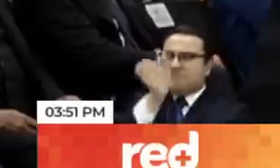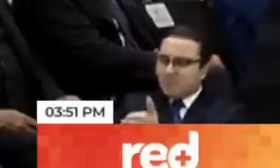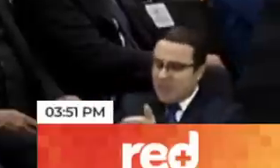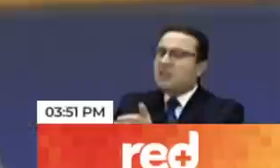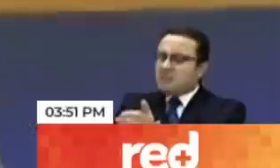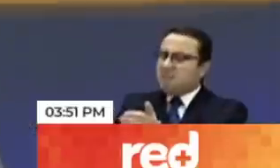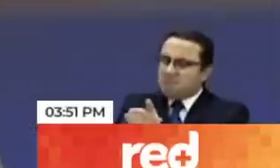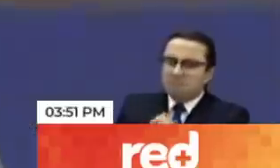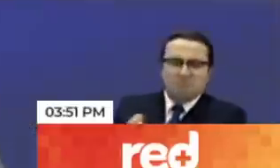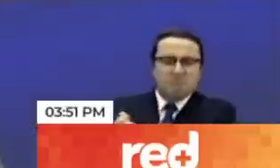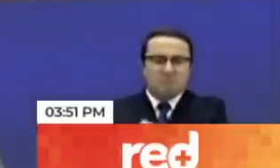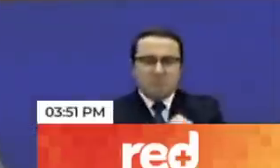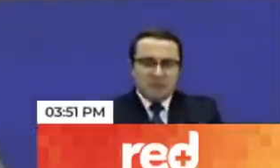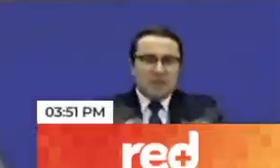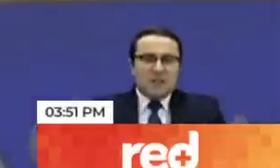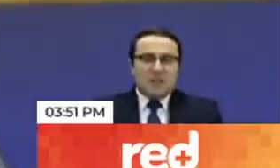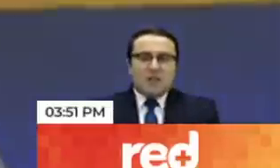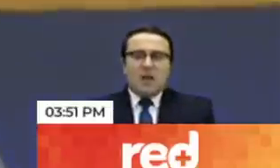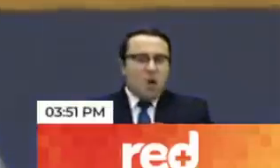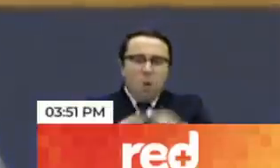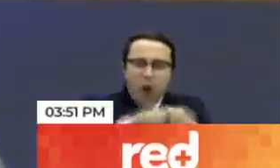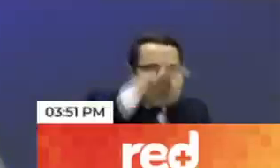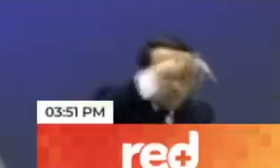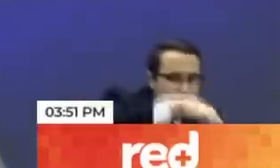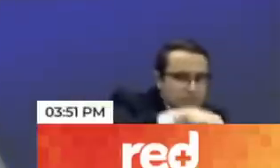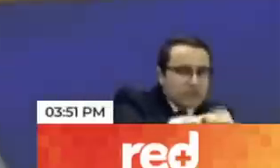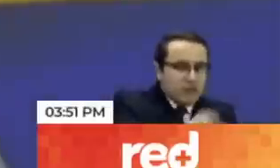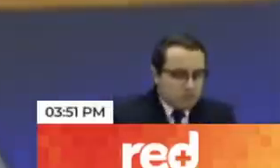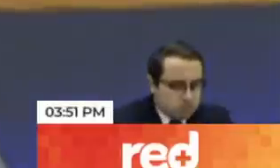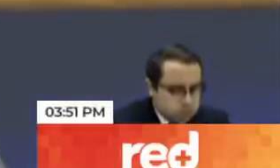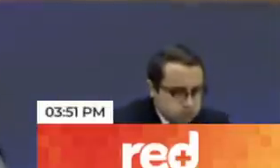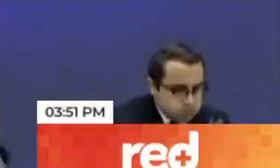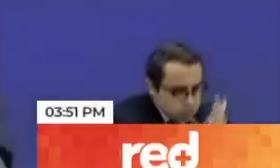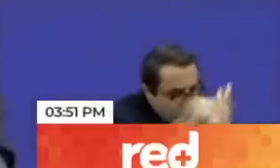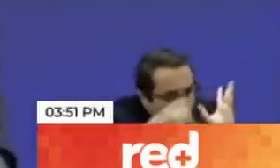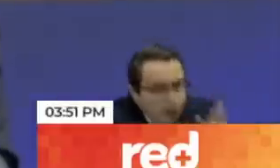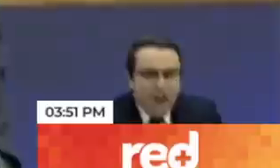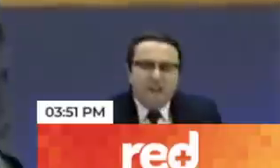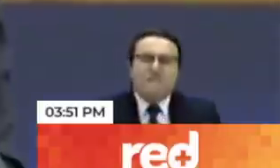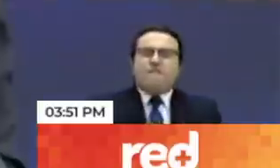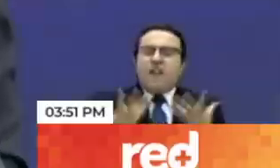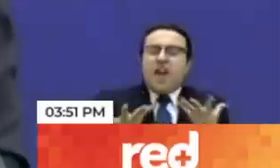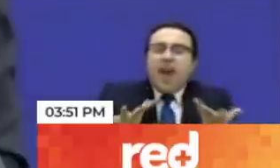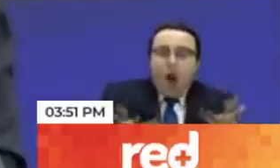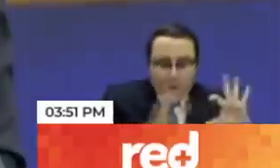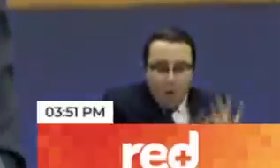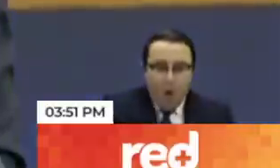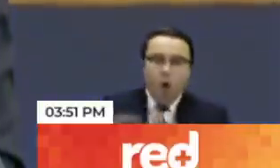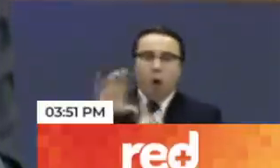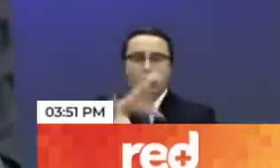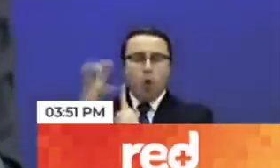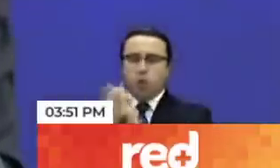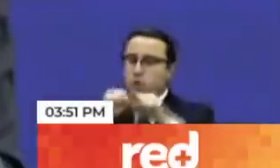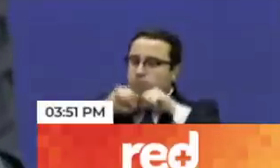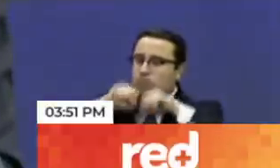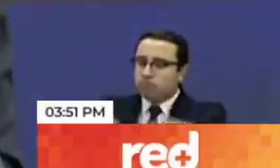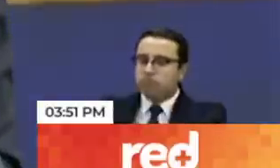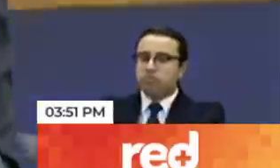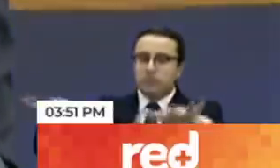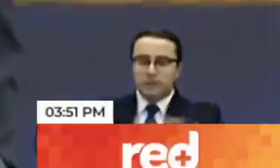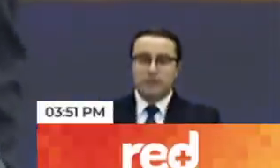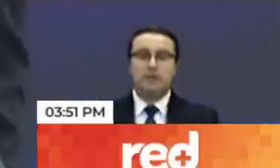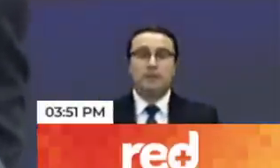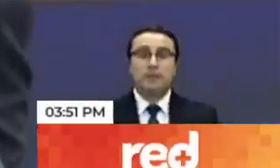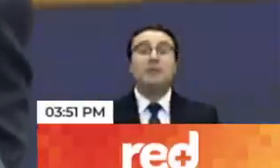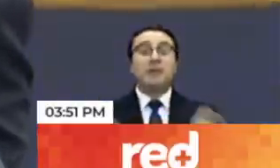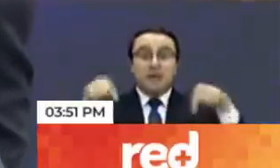esa siembra de la vida desde la cultura popular. Aquí hay una patria dispuesta a renacer, para